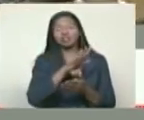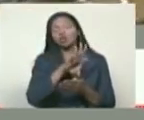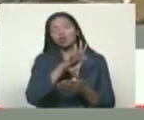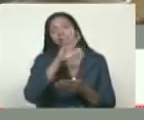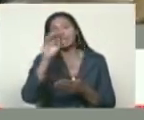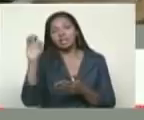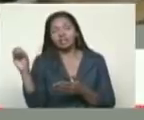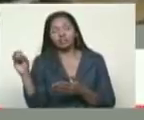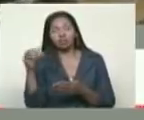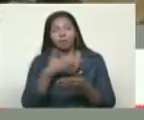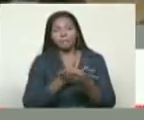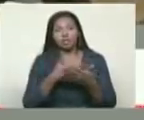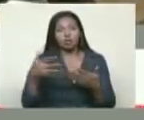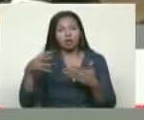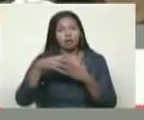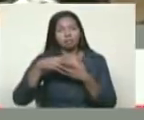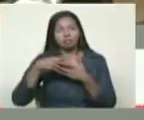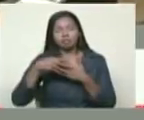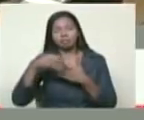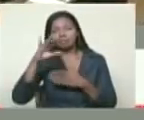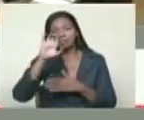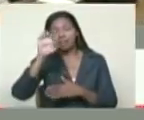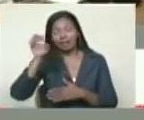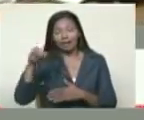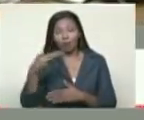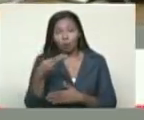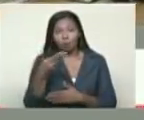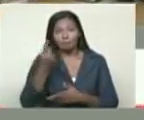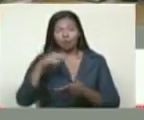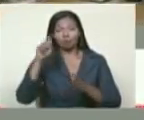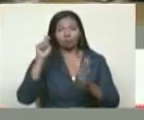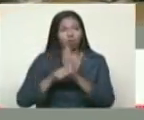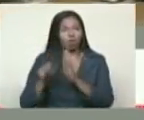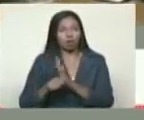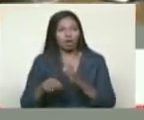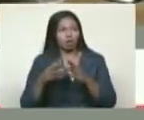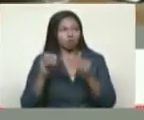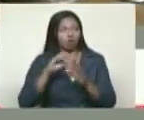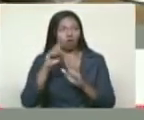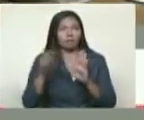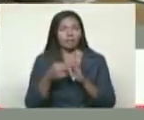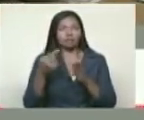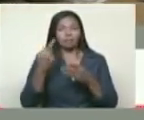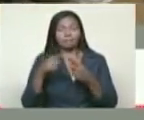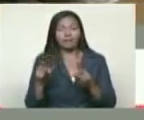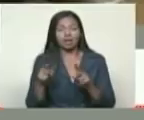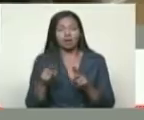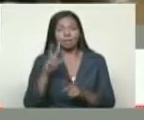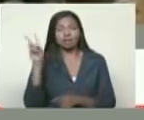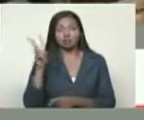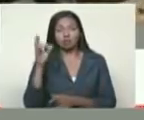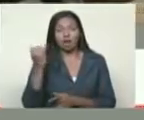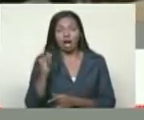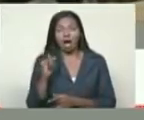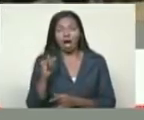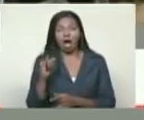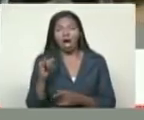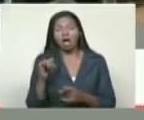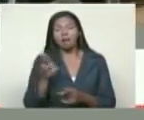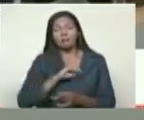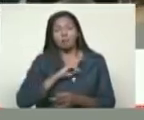dólares, bloqueado. Pero eso es una parte. Lo otro es, Venezuela sigue produciendo